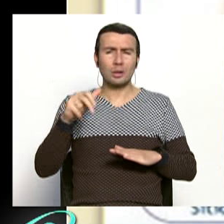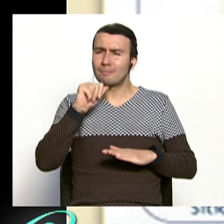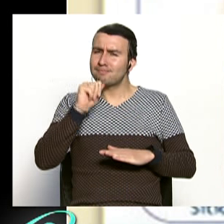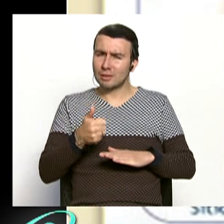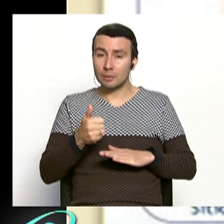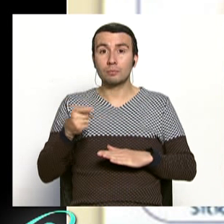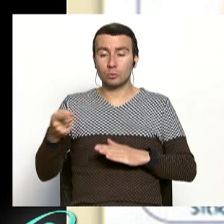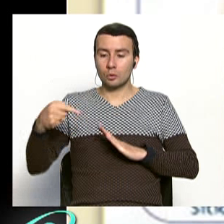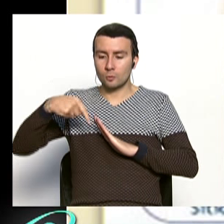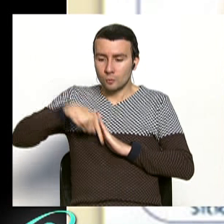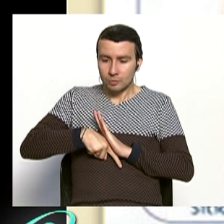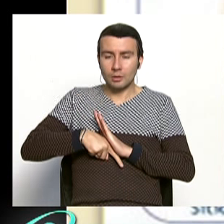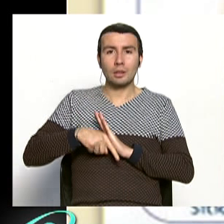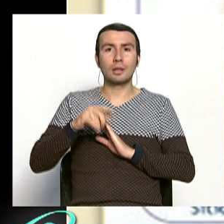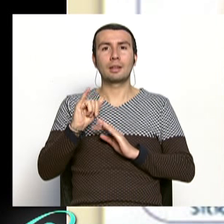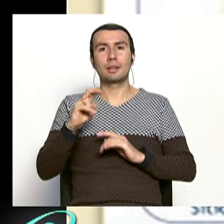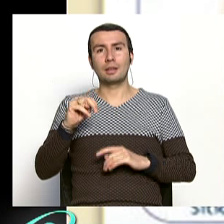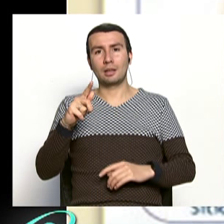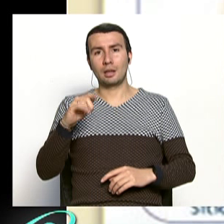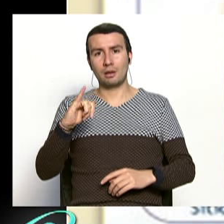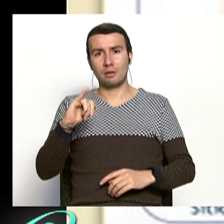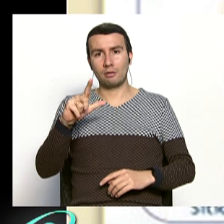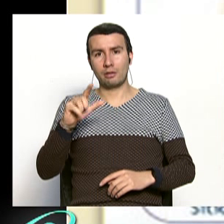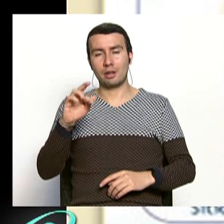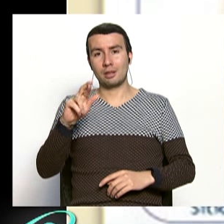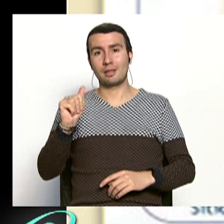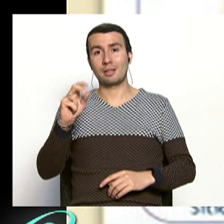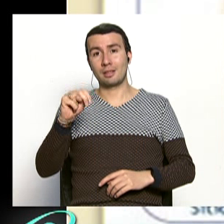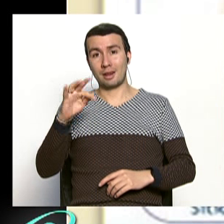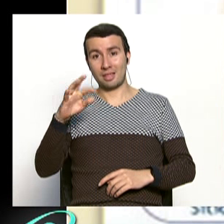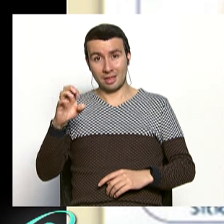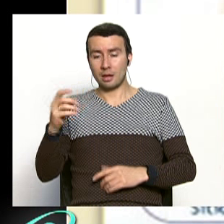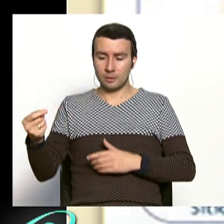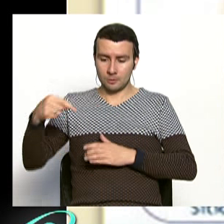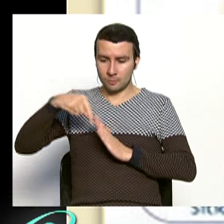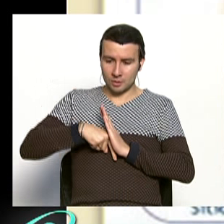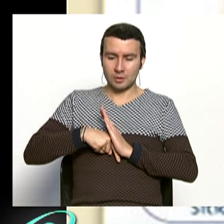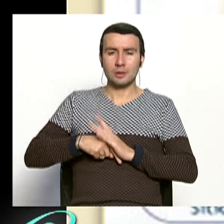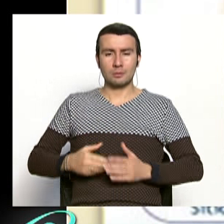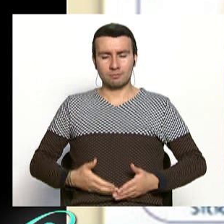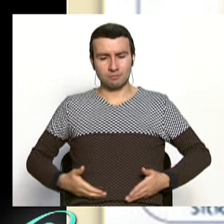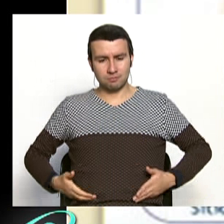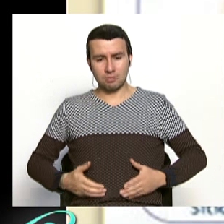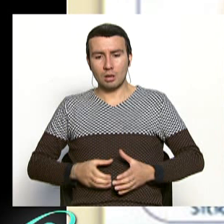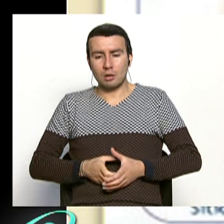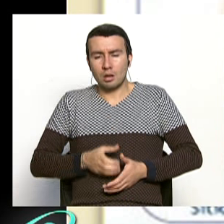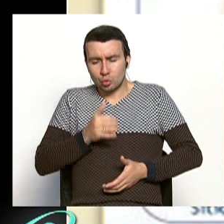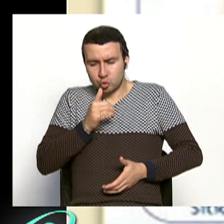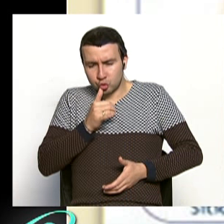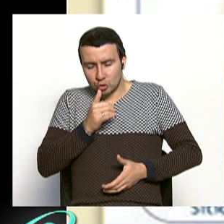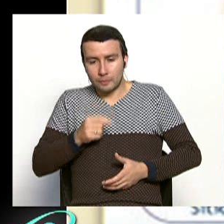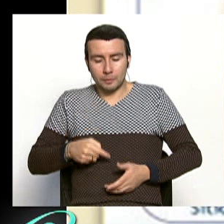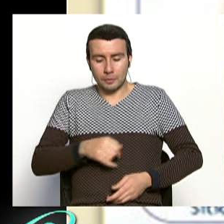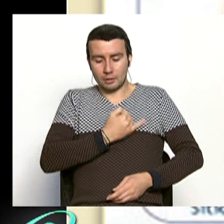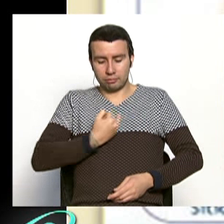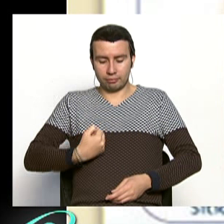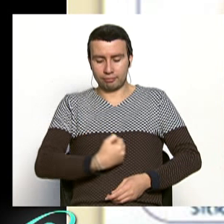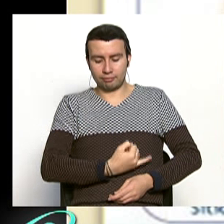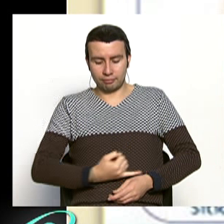infiltrante y es una que infiltra los tejidos en varias partes de la pelvis como la vejiga el intestino